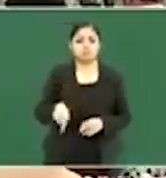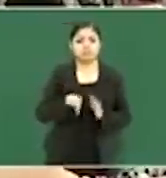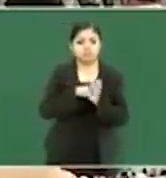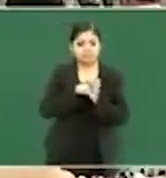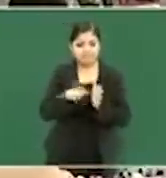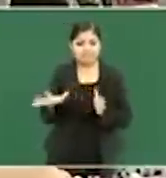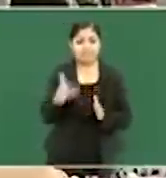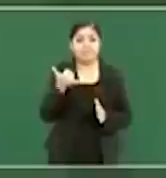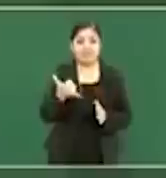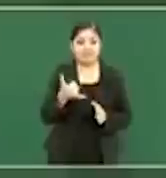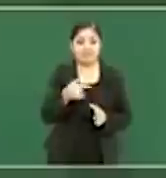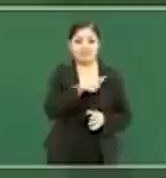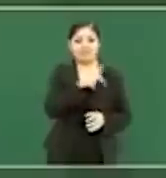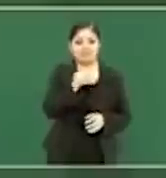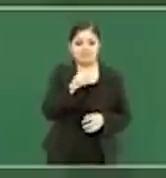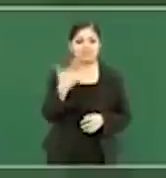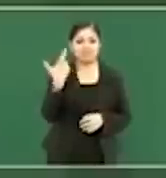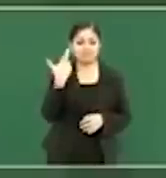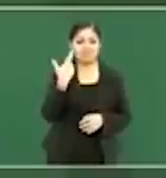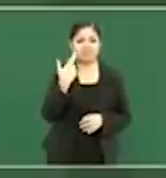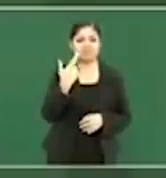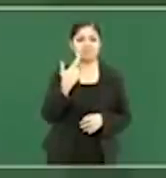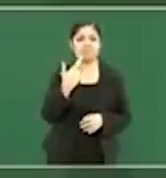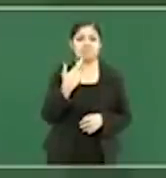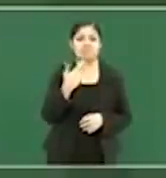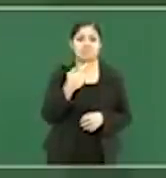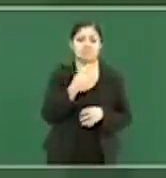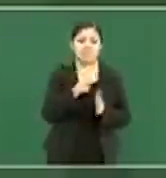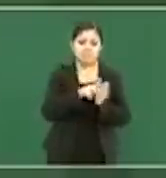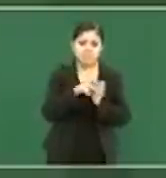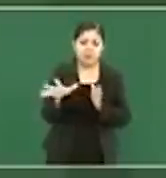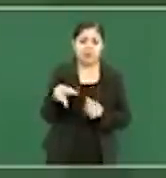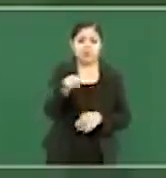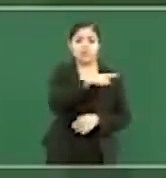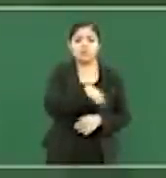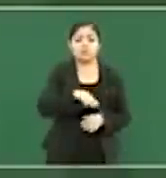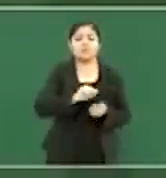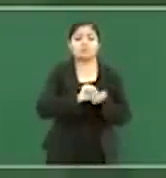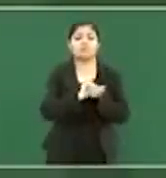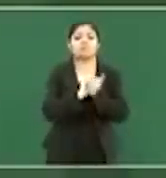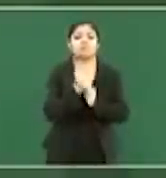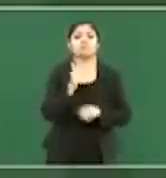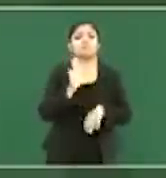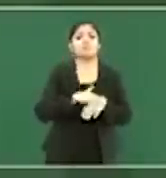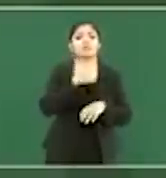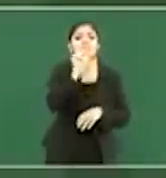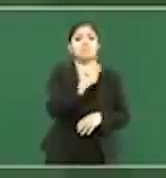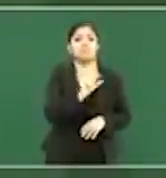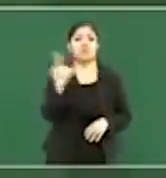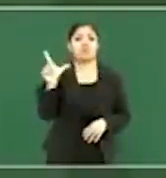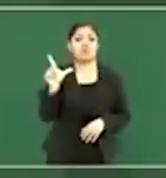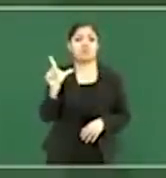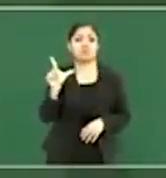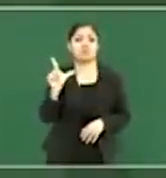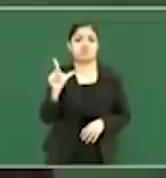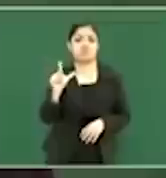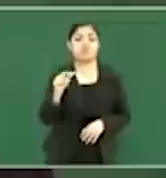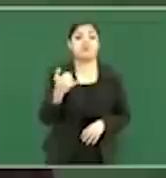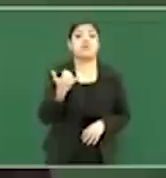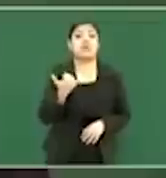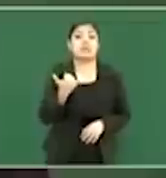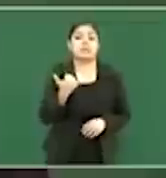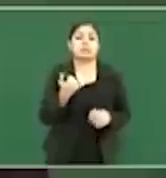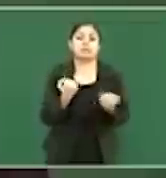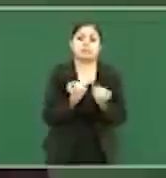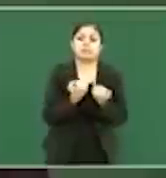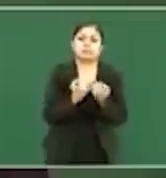están más abiertos, son más profesionales y existen las benditas redes